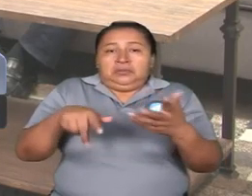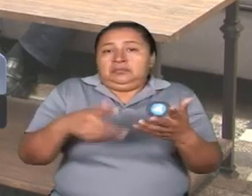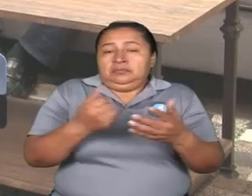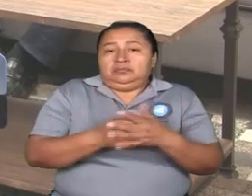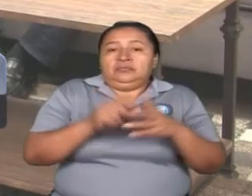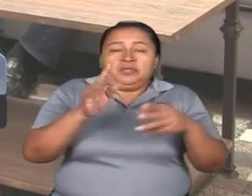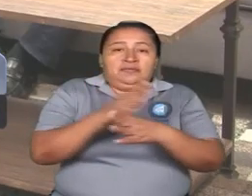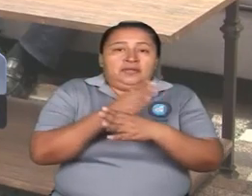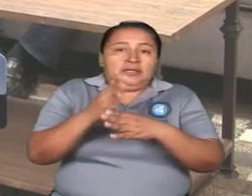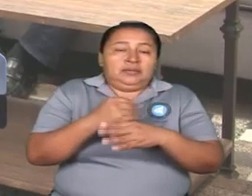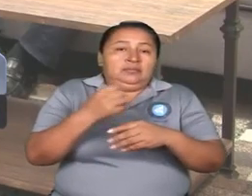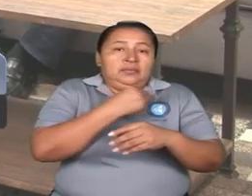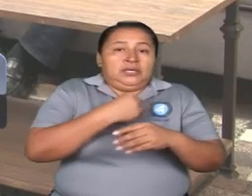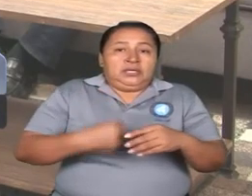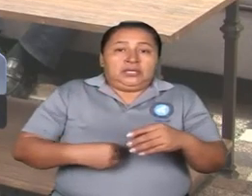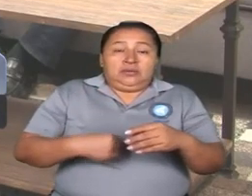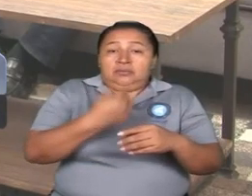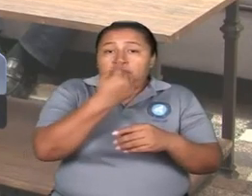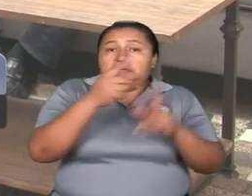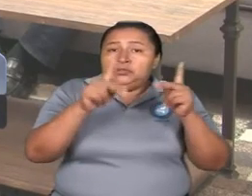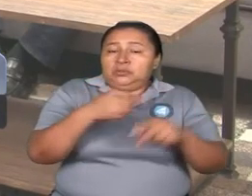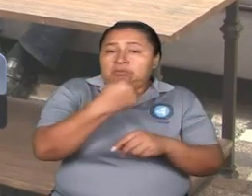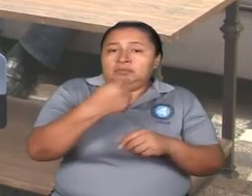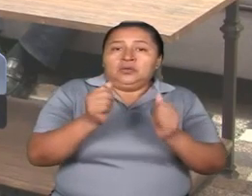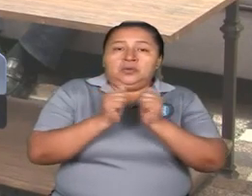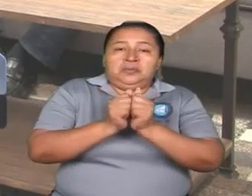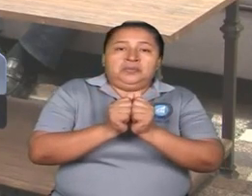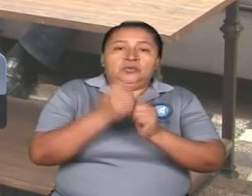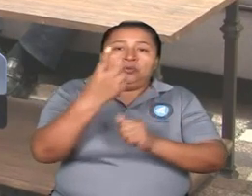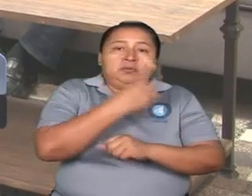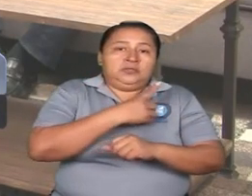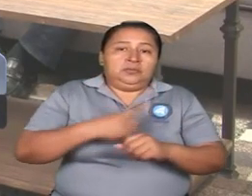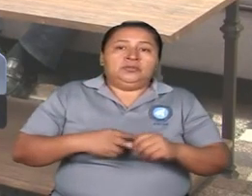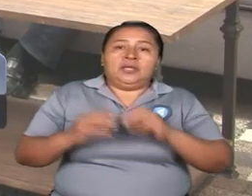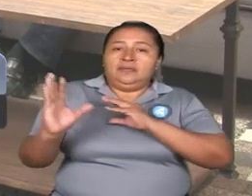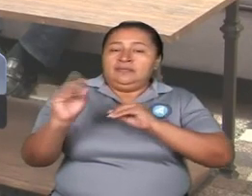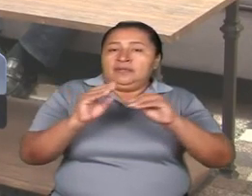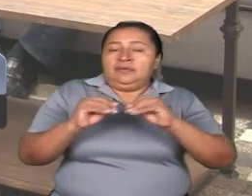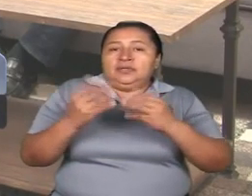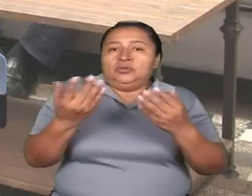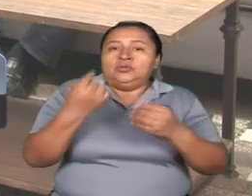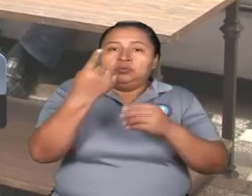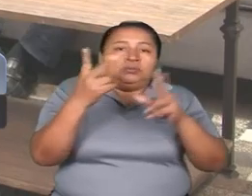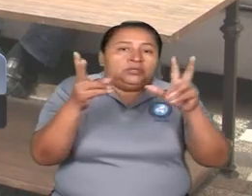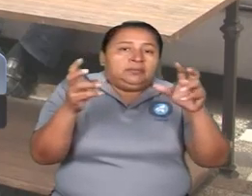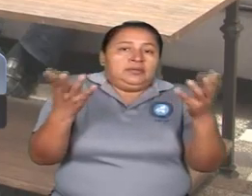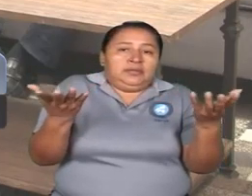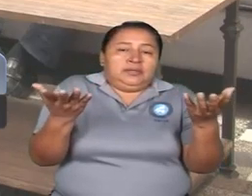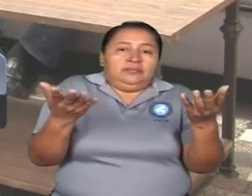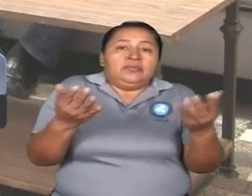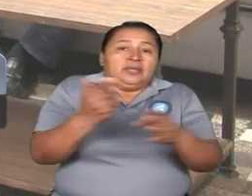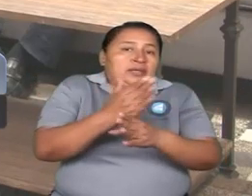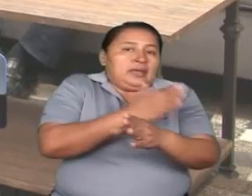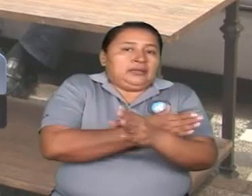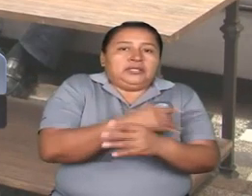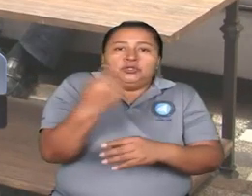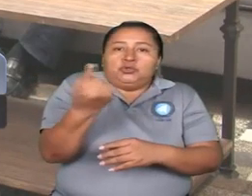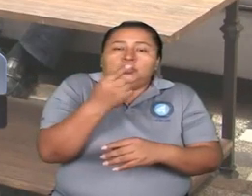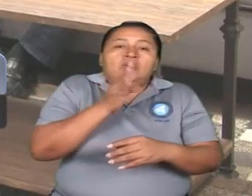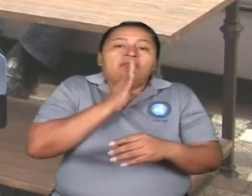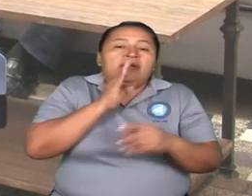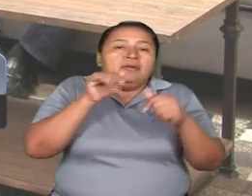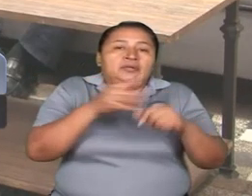de titulares de ministerio, acompañados de un diputado hablando de un tema que antes era solamente